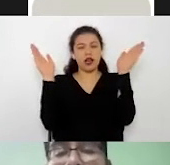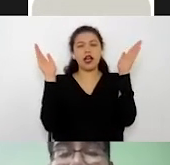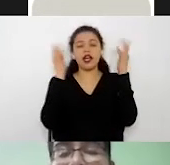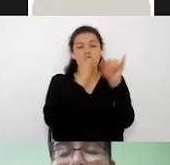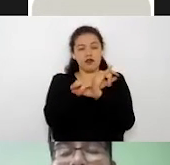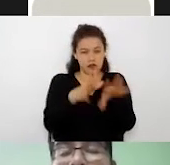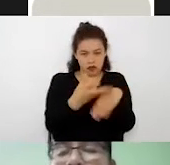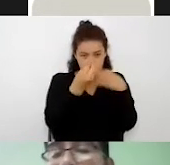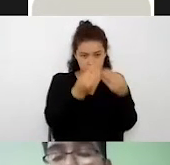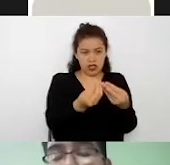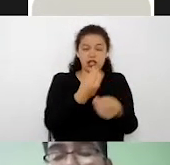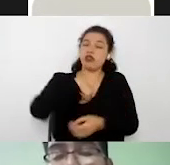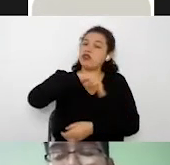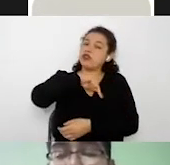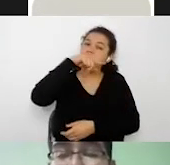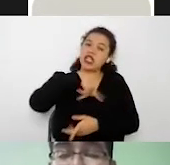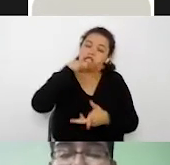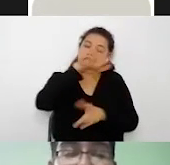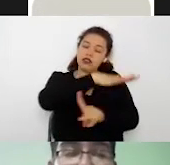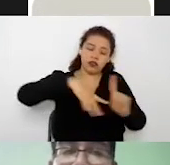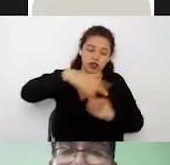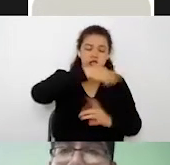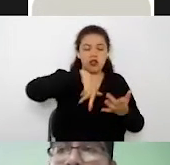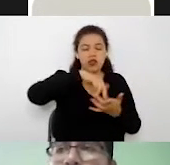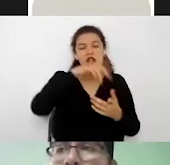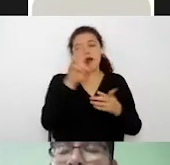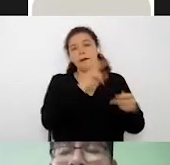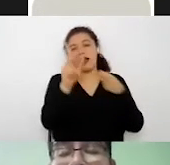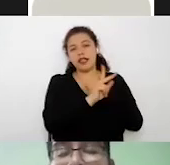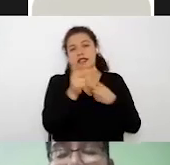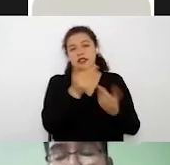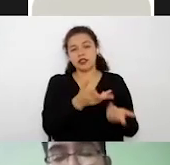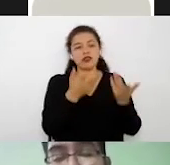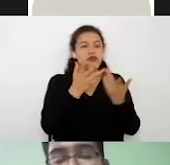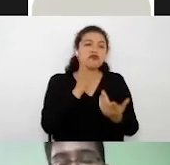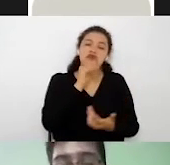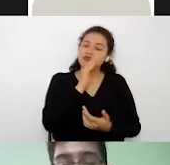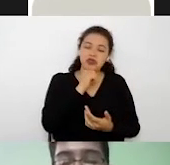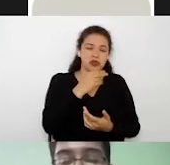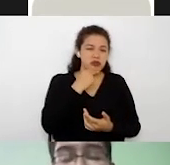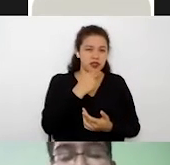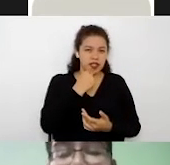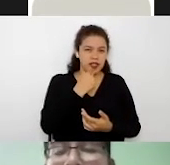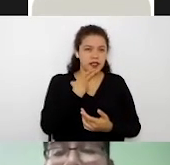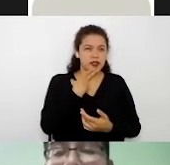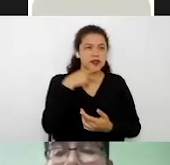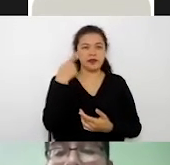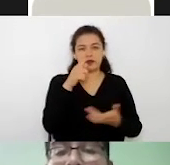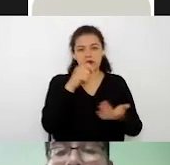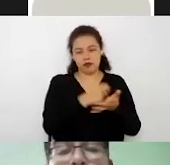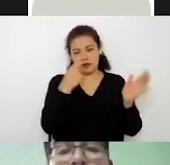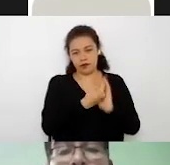que quizás no aplican en nuestra región o en nuestro país o en donde nos encontremos, porque esas técnicas o